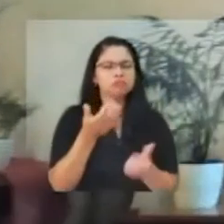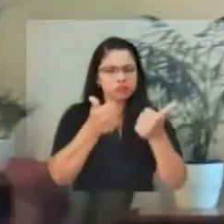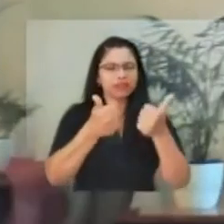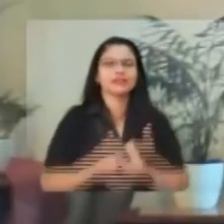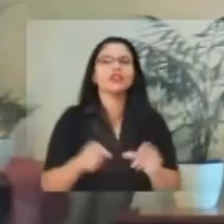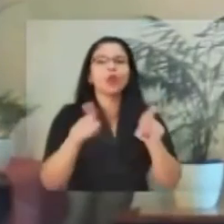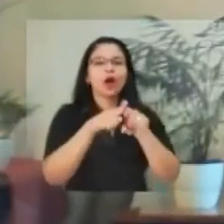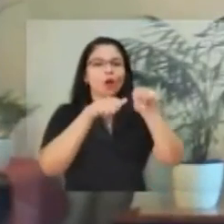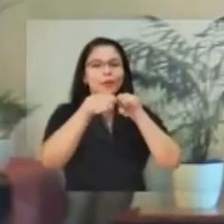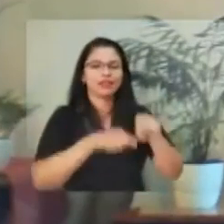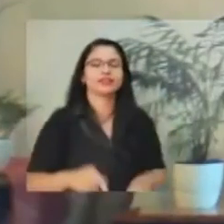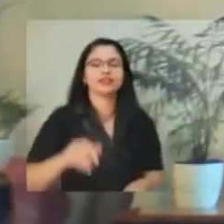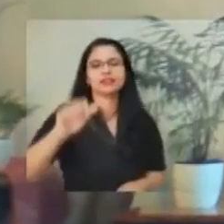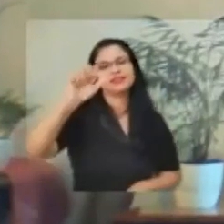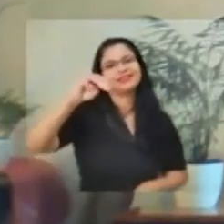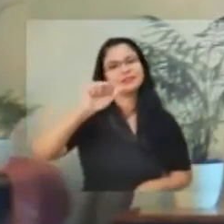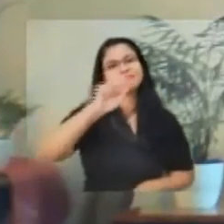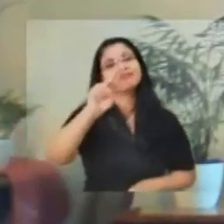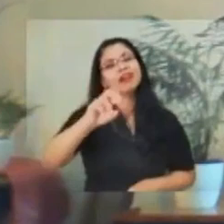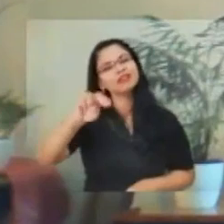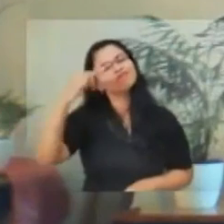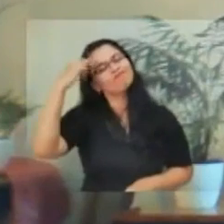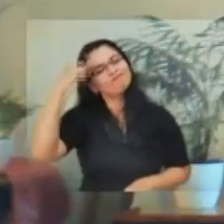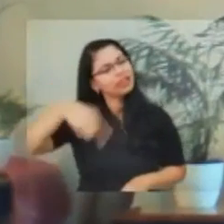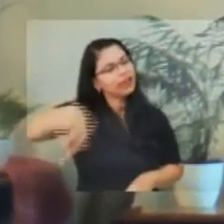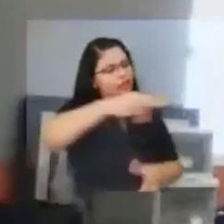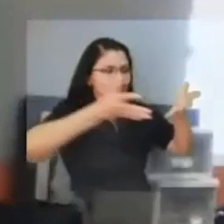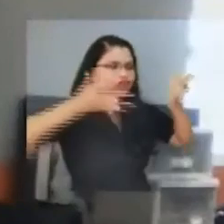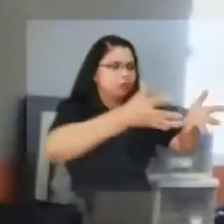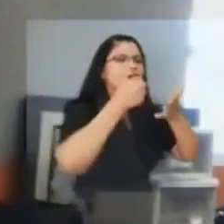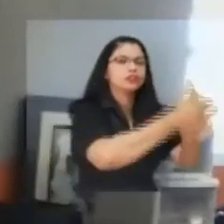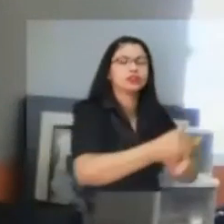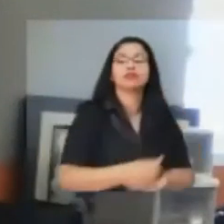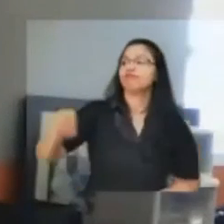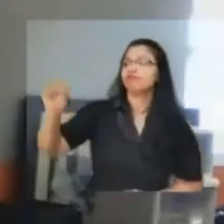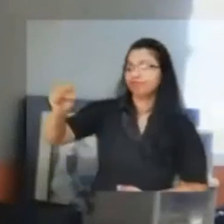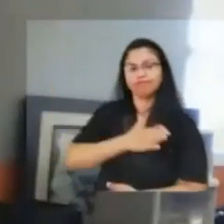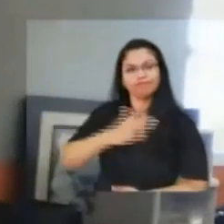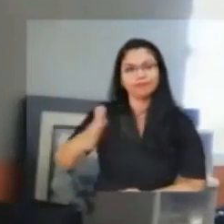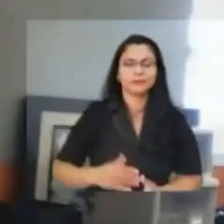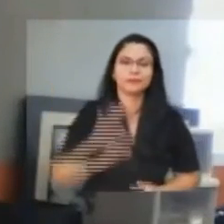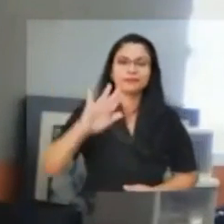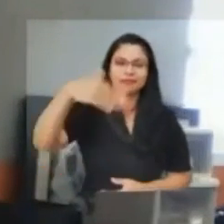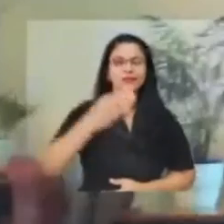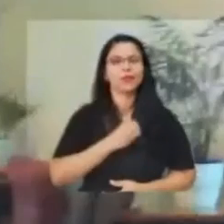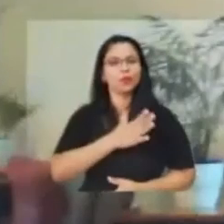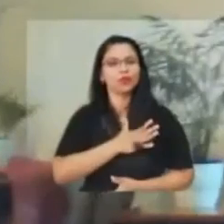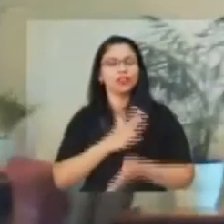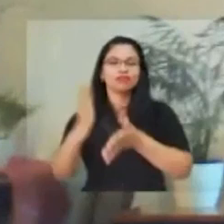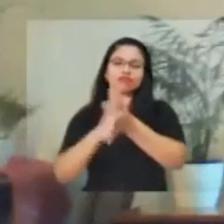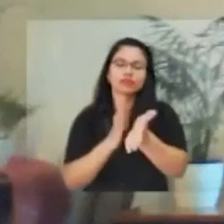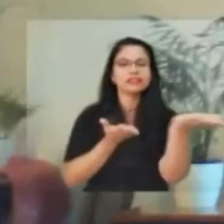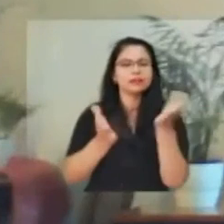siempre Amazon pensando en los clientes, así que bueno, esperando también oportunidad de contar con servicios